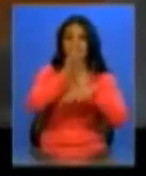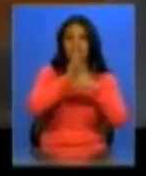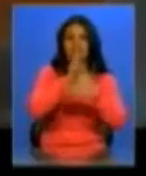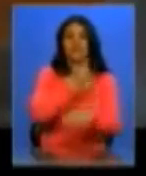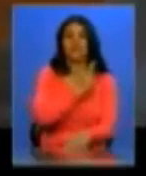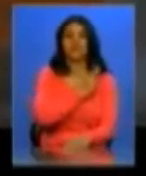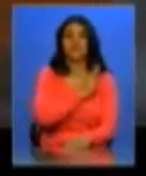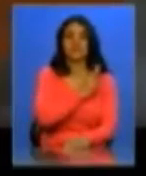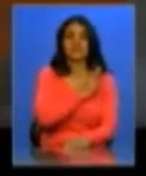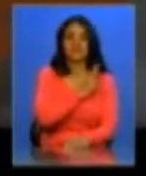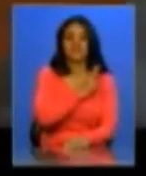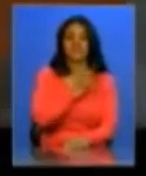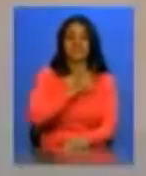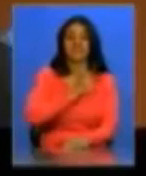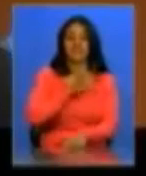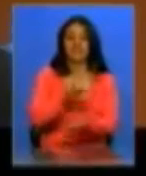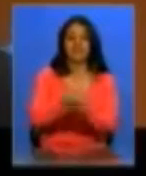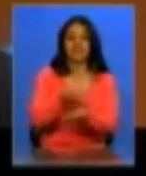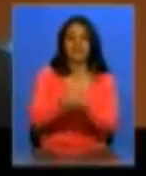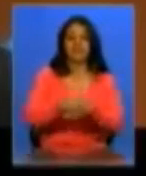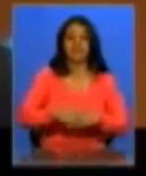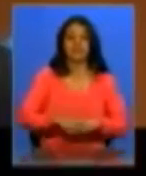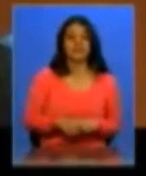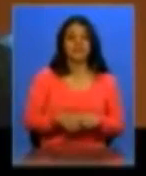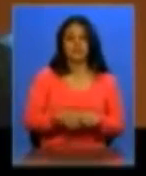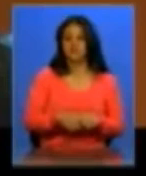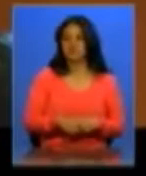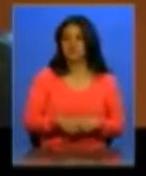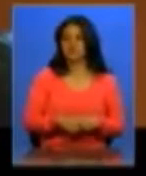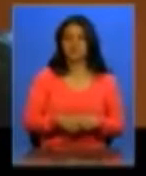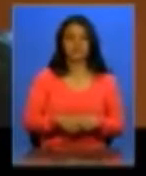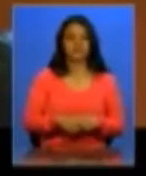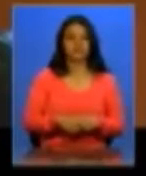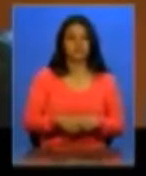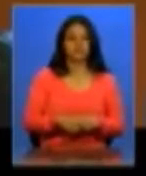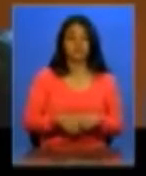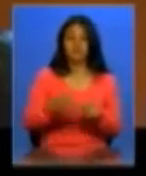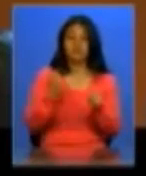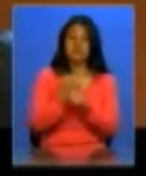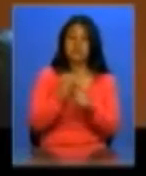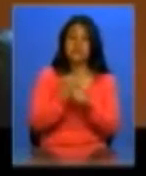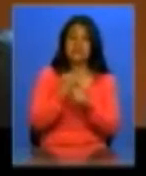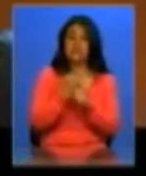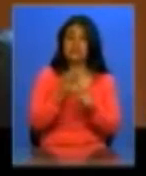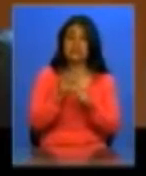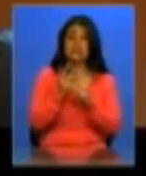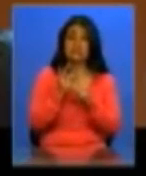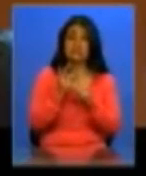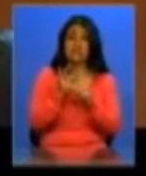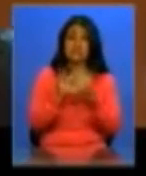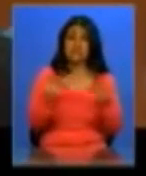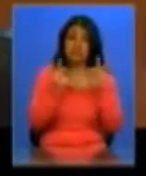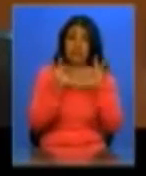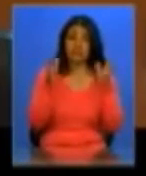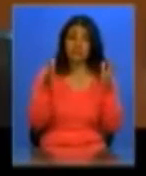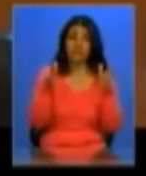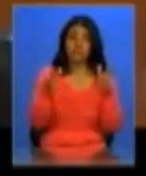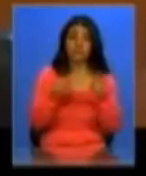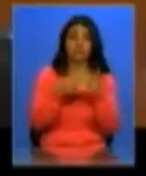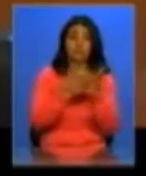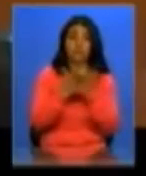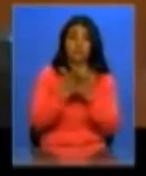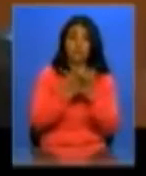la Universidad Técnica de Machala. El trabajo en sinergia de docentes, servidores